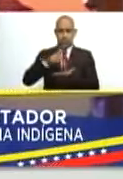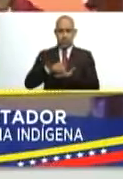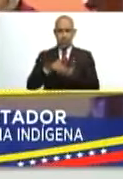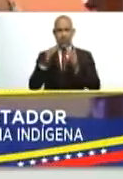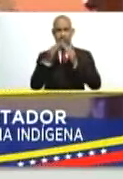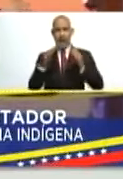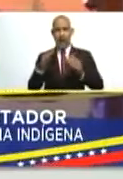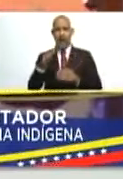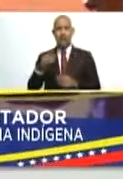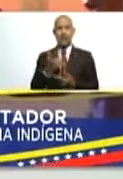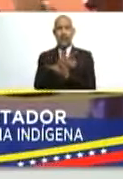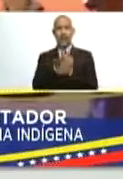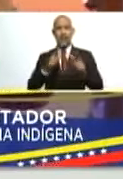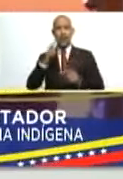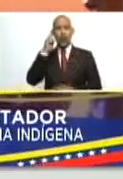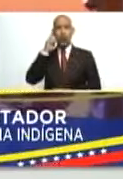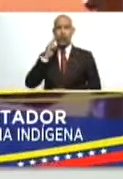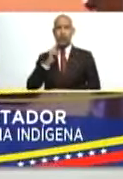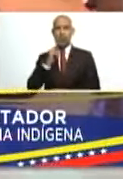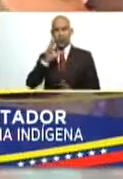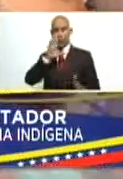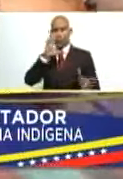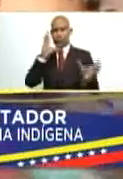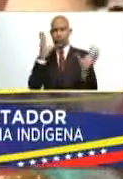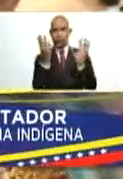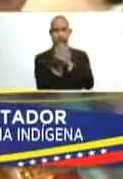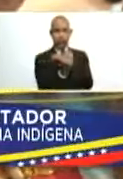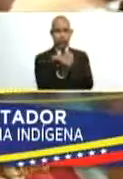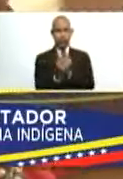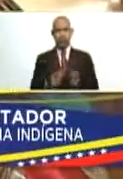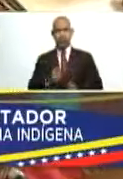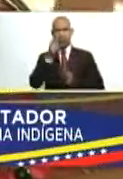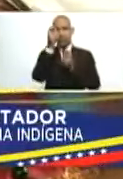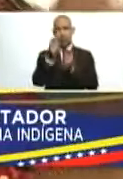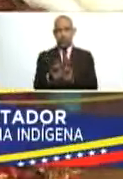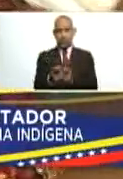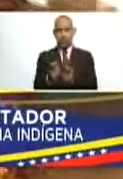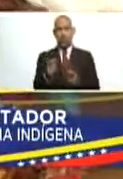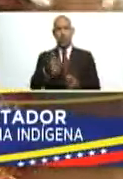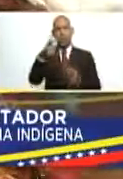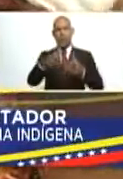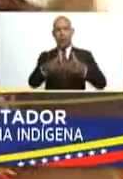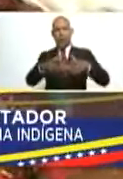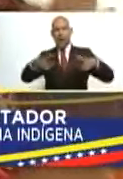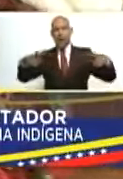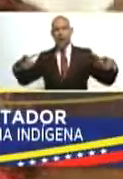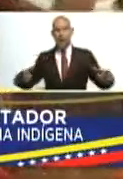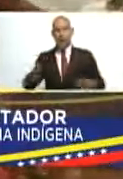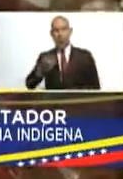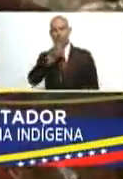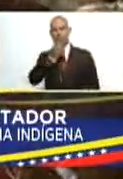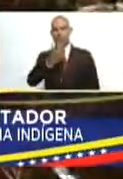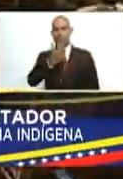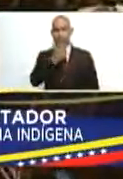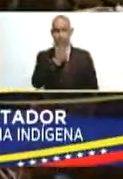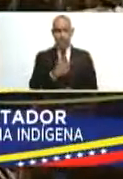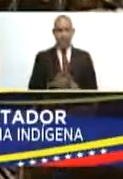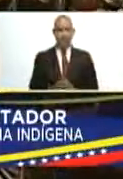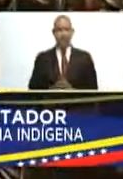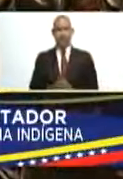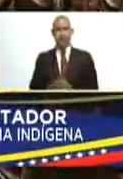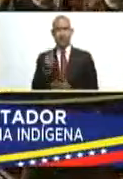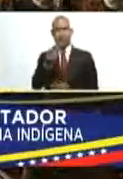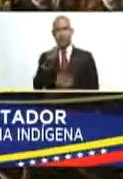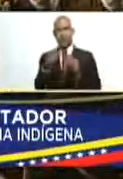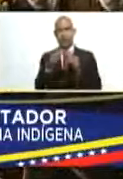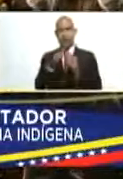para entregarla totalmente remodelada, refaccionada, ampliada, embellecida. Y aquí al lado